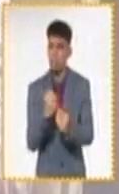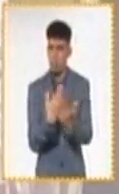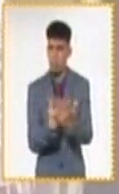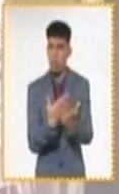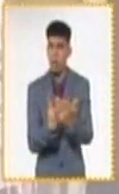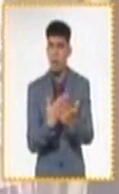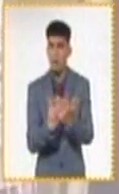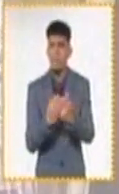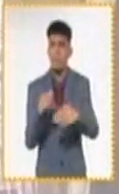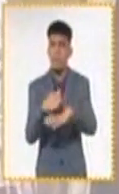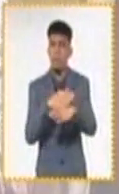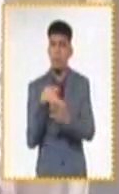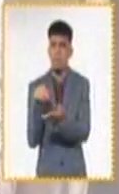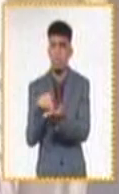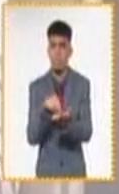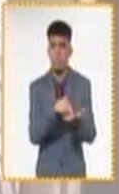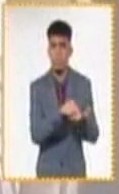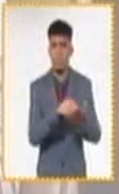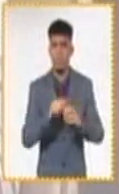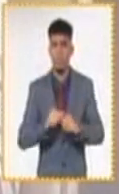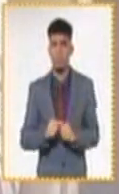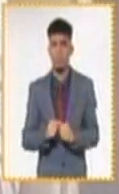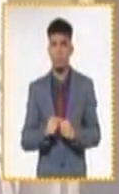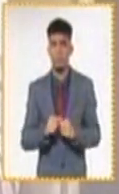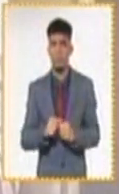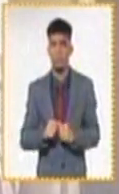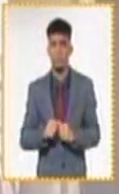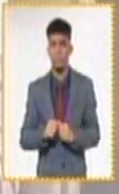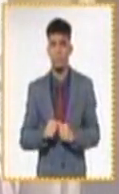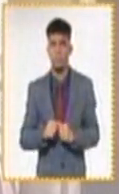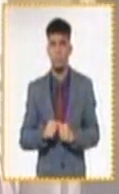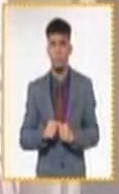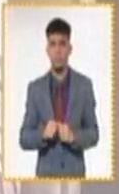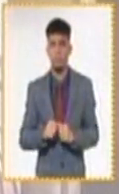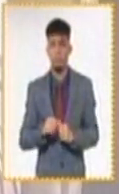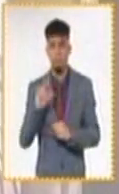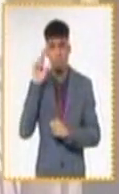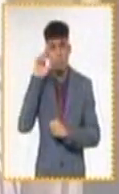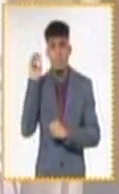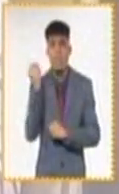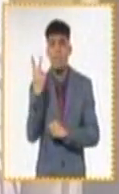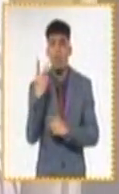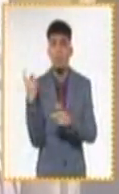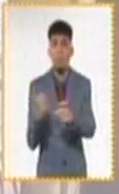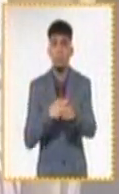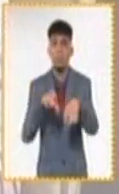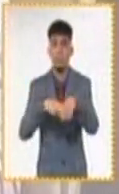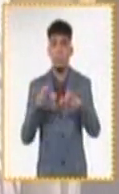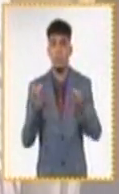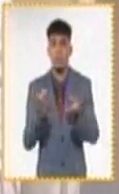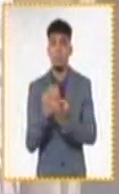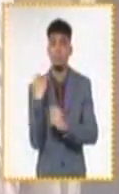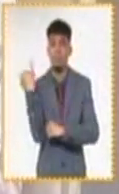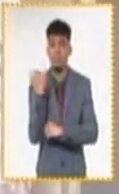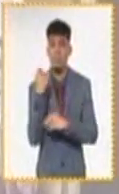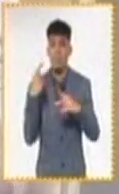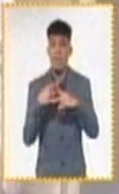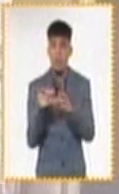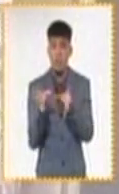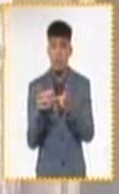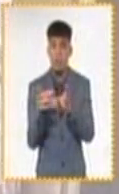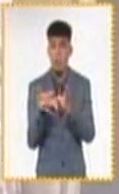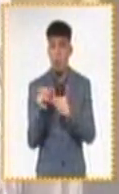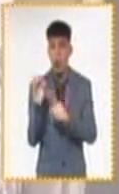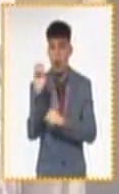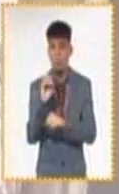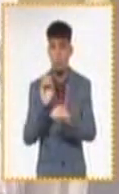barbarie, en la devastación y en todo lo que vino durante la Segunda Guerra Mundial. Entonces, la Internacional y la Red están construidas para crear